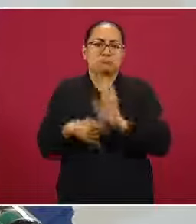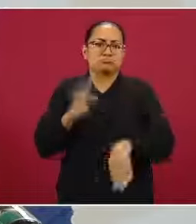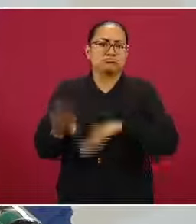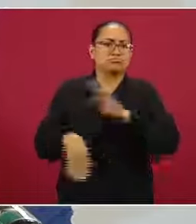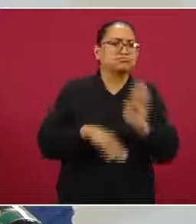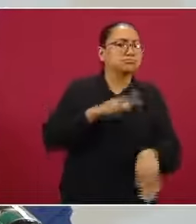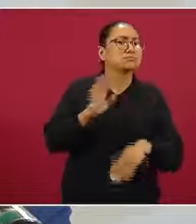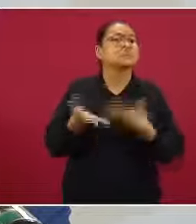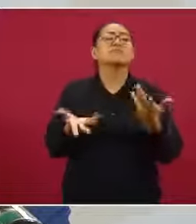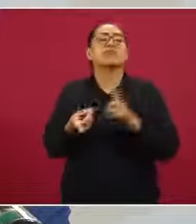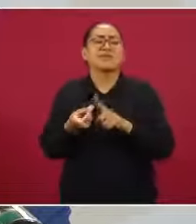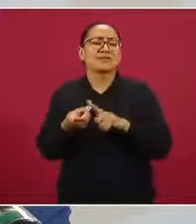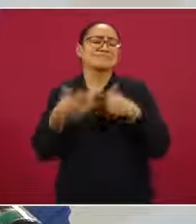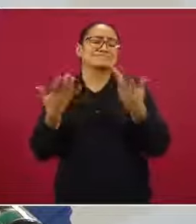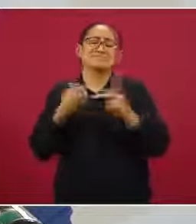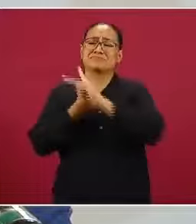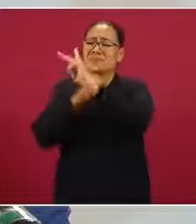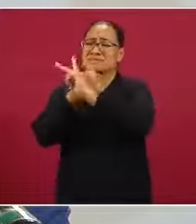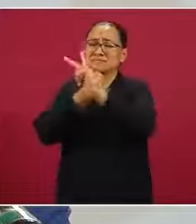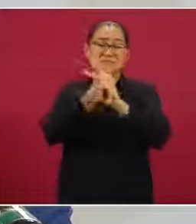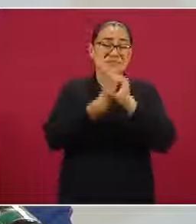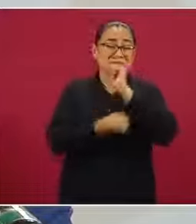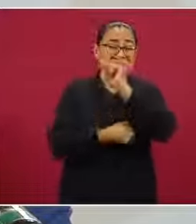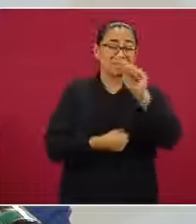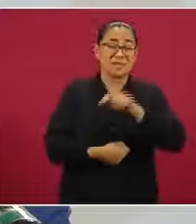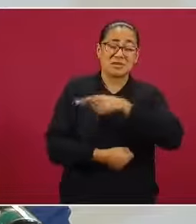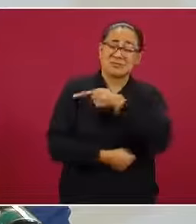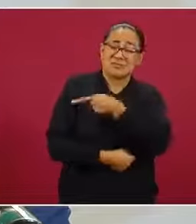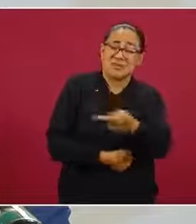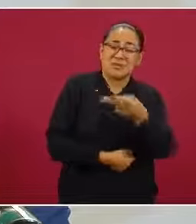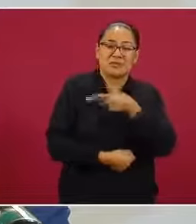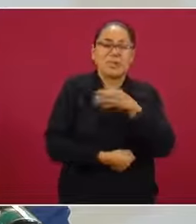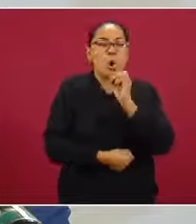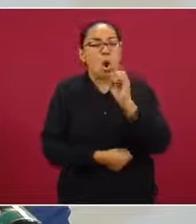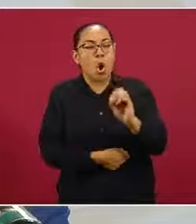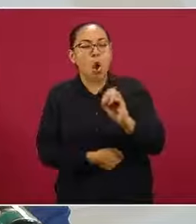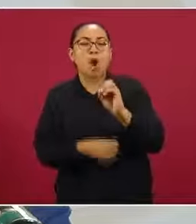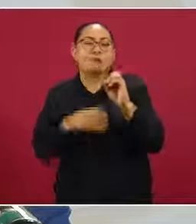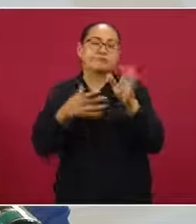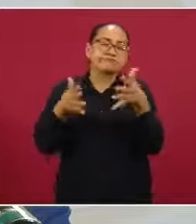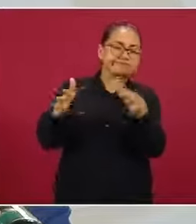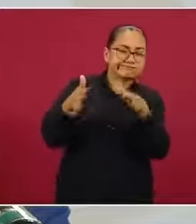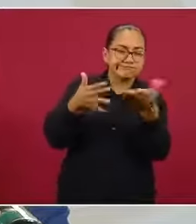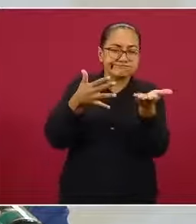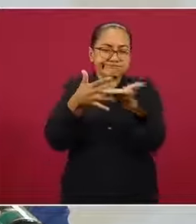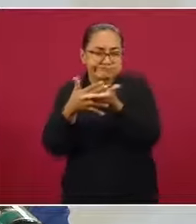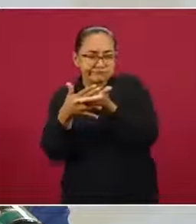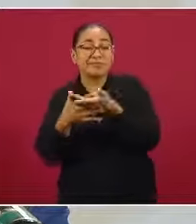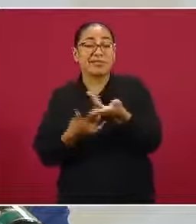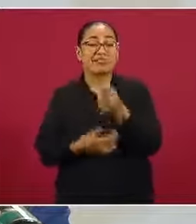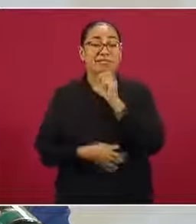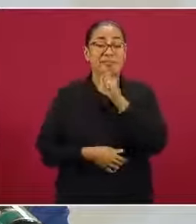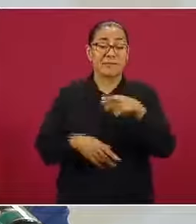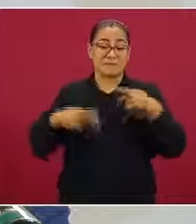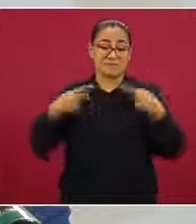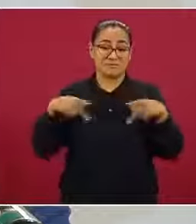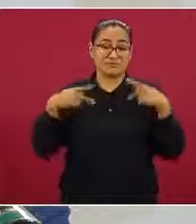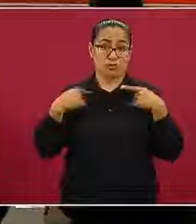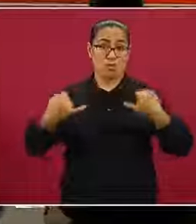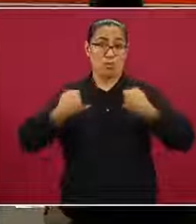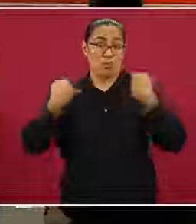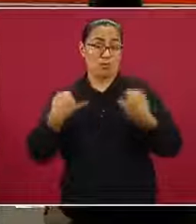ingresos bajos y medios, así como también la mayoría de las muertes prematuras, es decir, antes de los 70 años, insisto, son